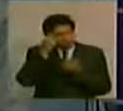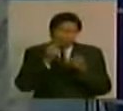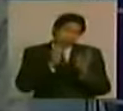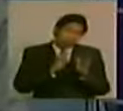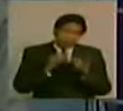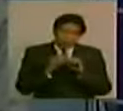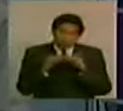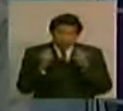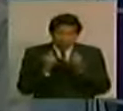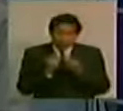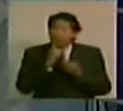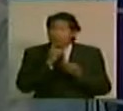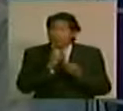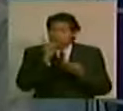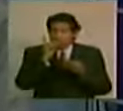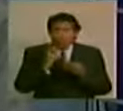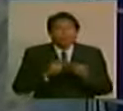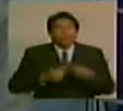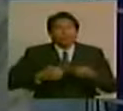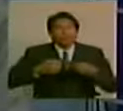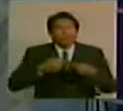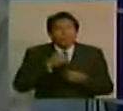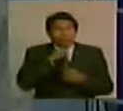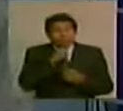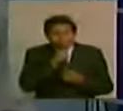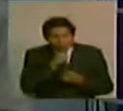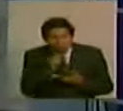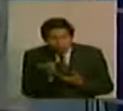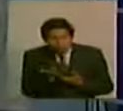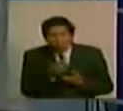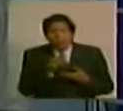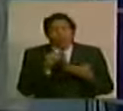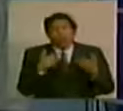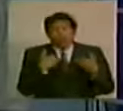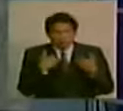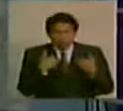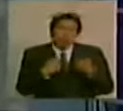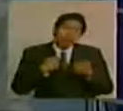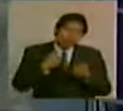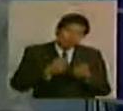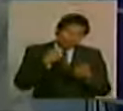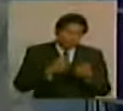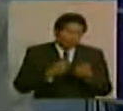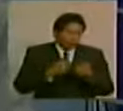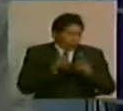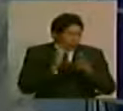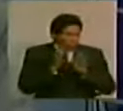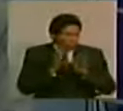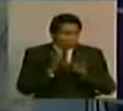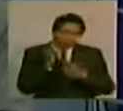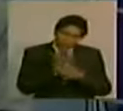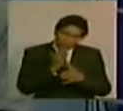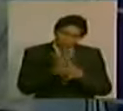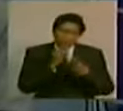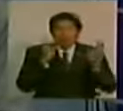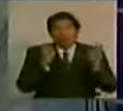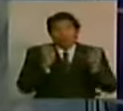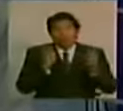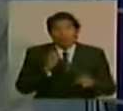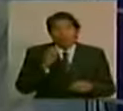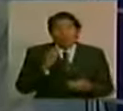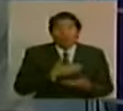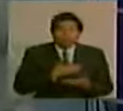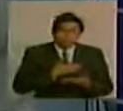será garantizar una jubilación de personas que no cuentan con aporte. Se habla insistentemente del término